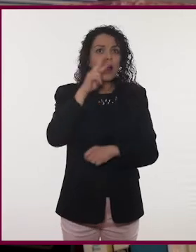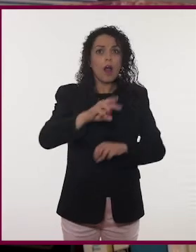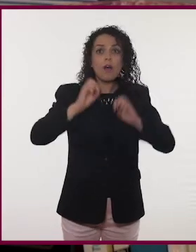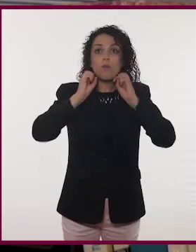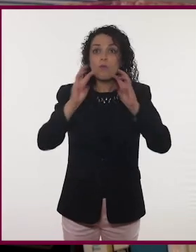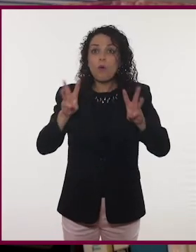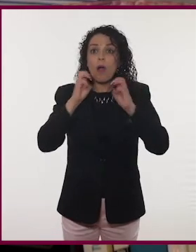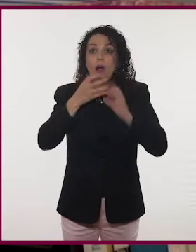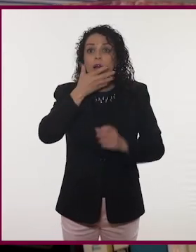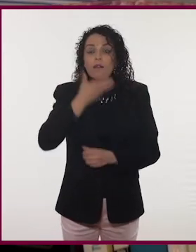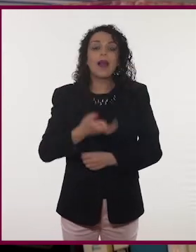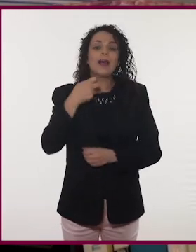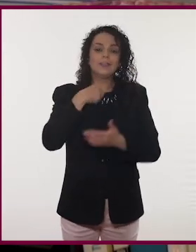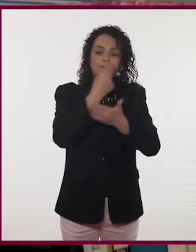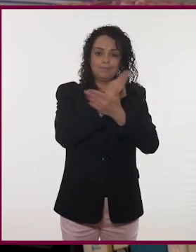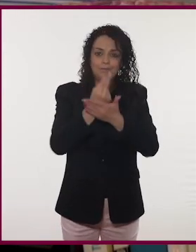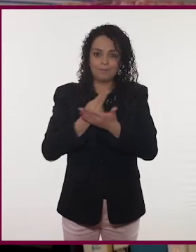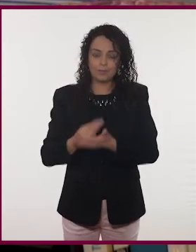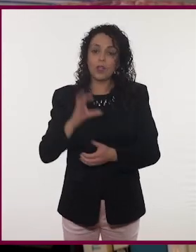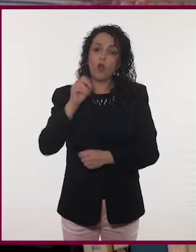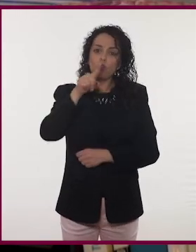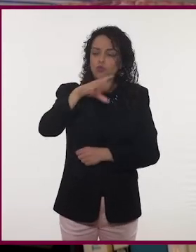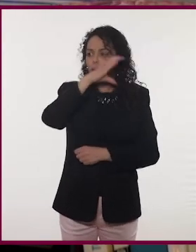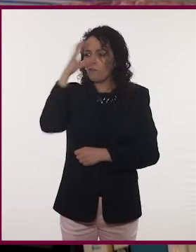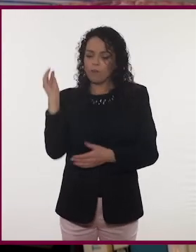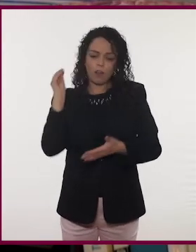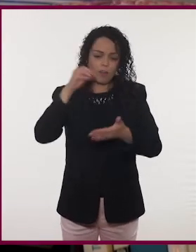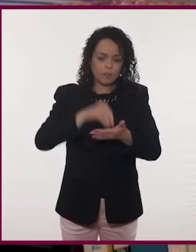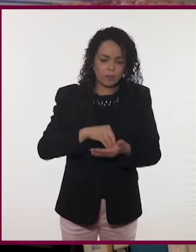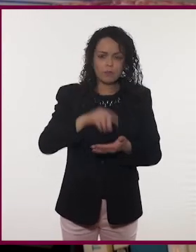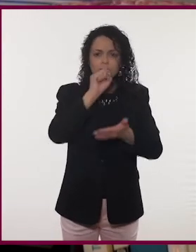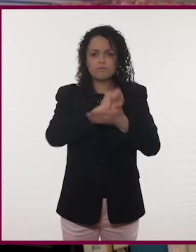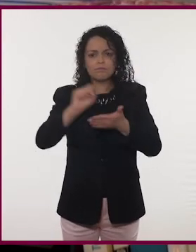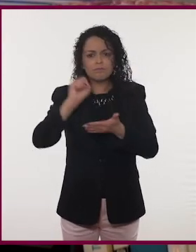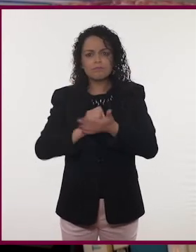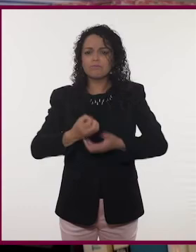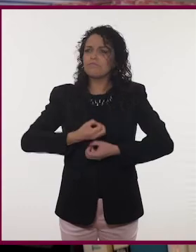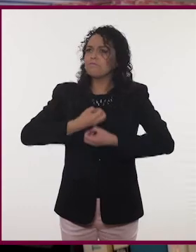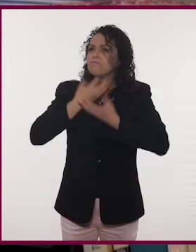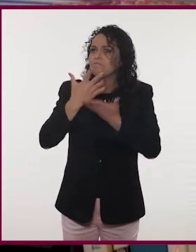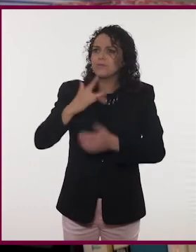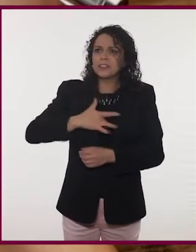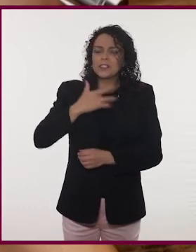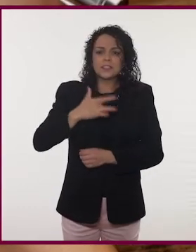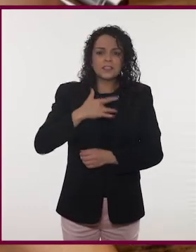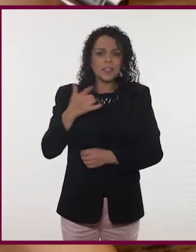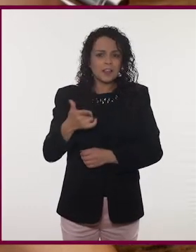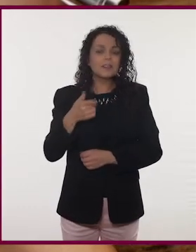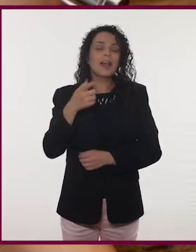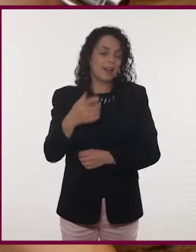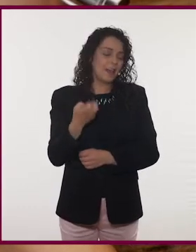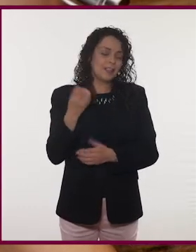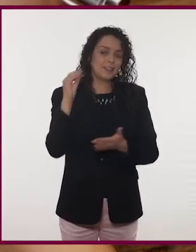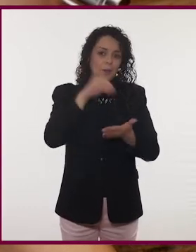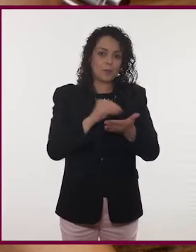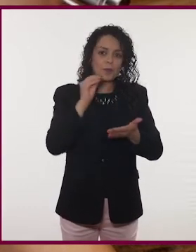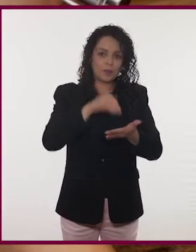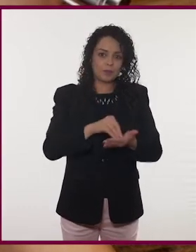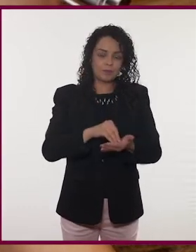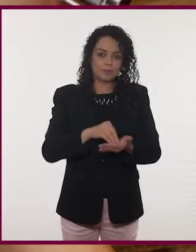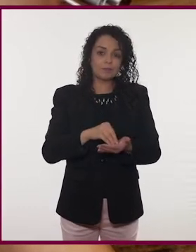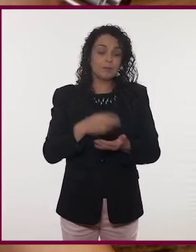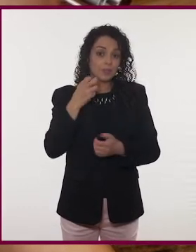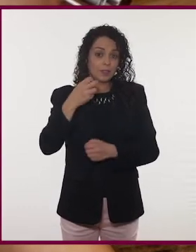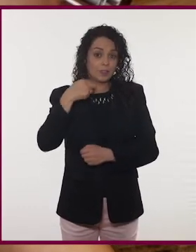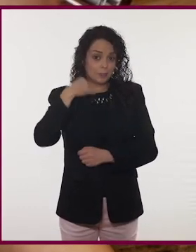Tú puedes pegarle fotos, escribir notas, frases inspiradoras, lo que más te guste y acomode. Algo así me imagino que